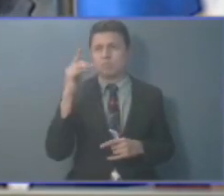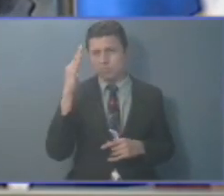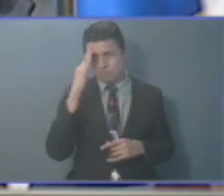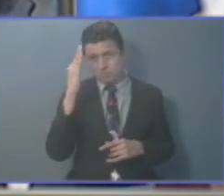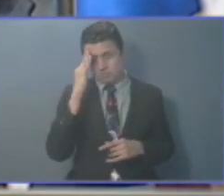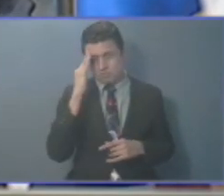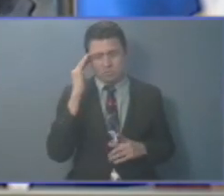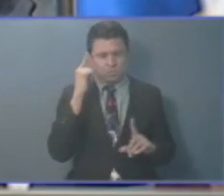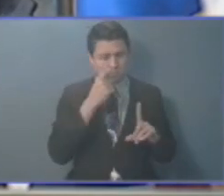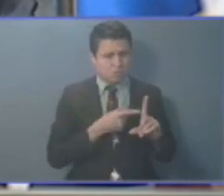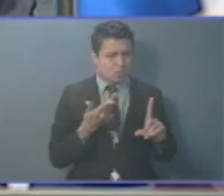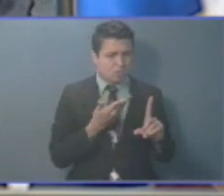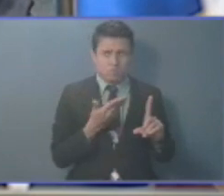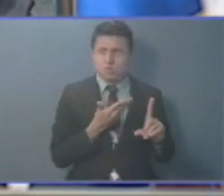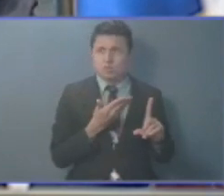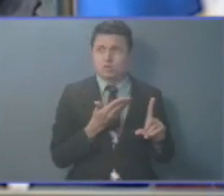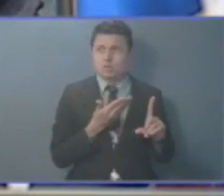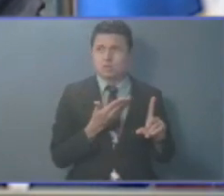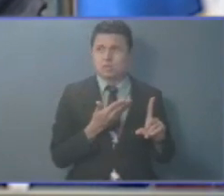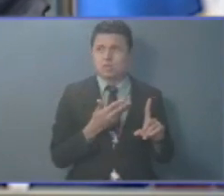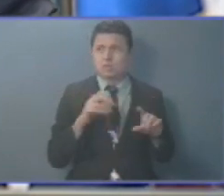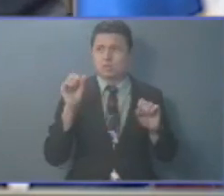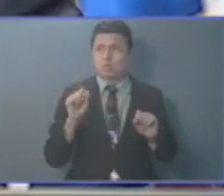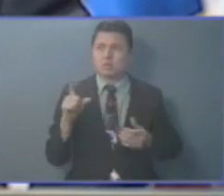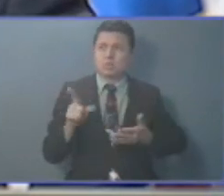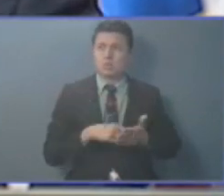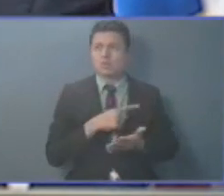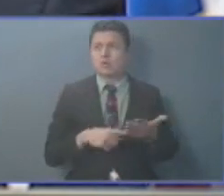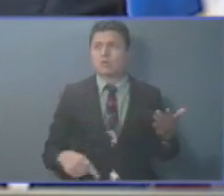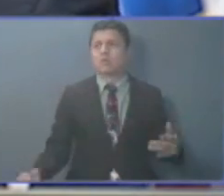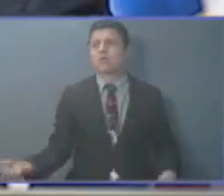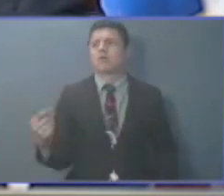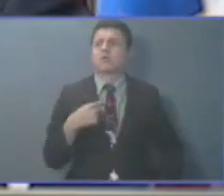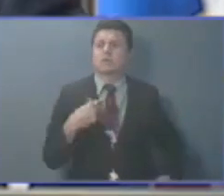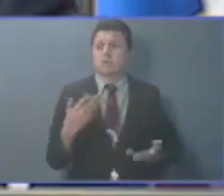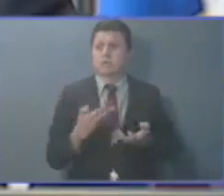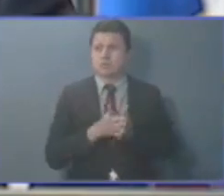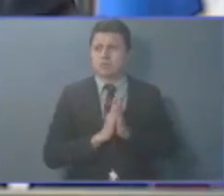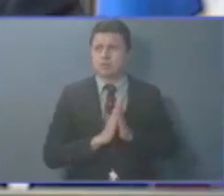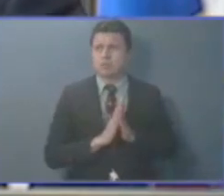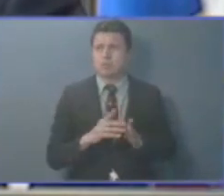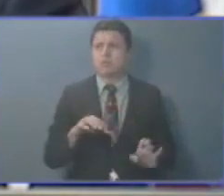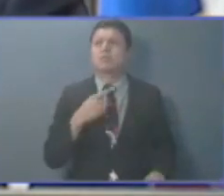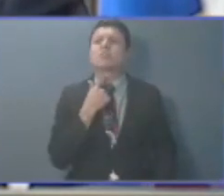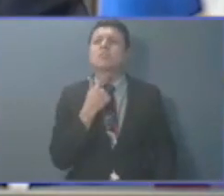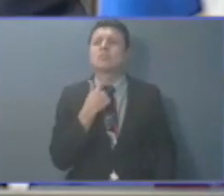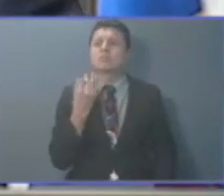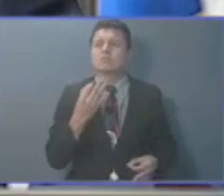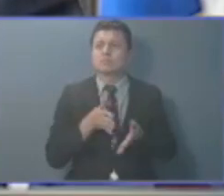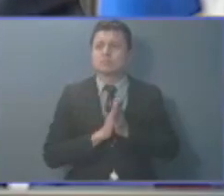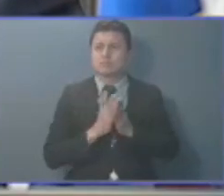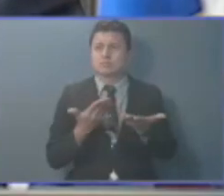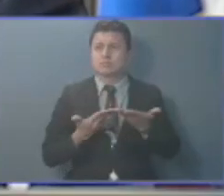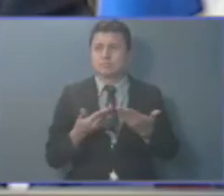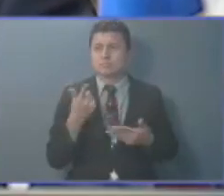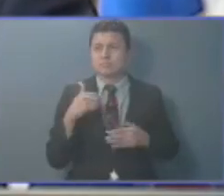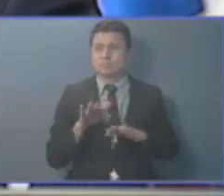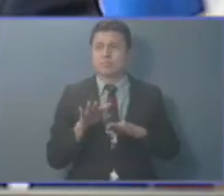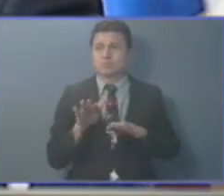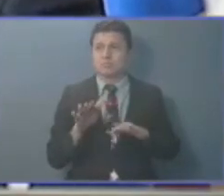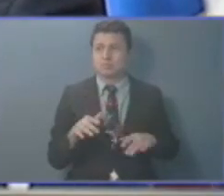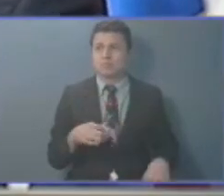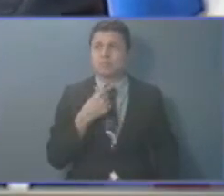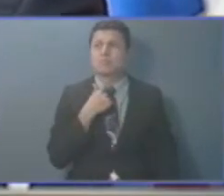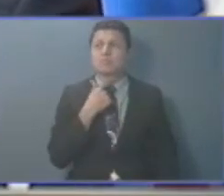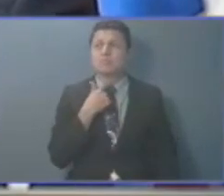qué propósitos, se le ha prohibido, presidente, pido que alguien siga leyendo porque ya me molesta la garganta. Presidente,